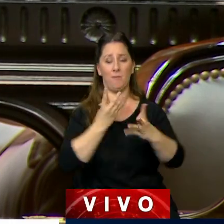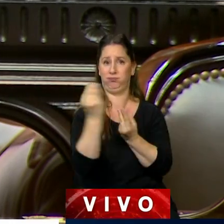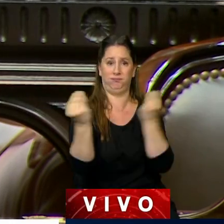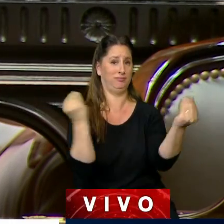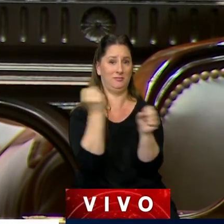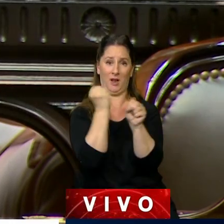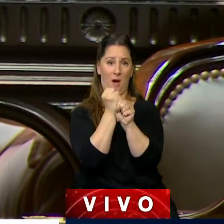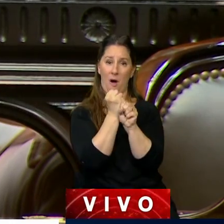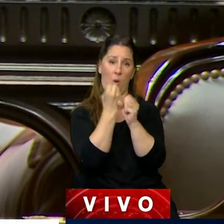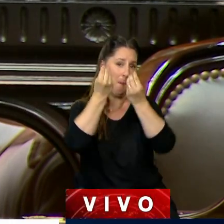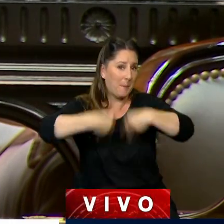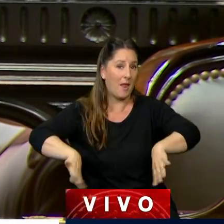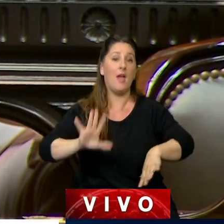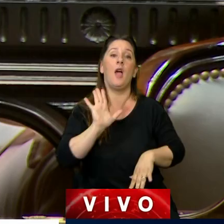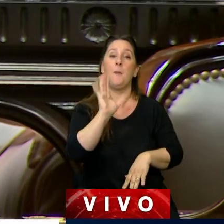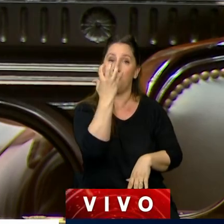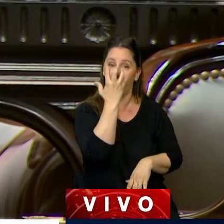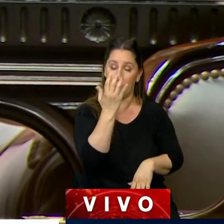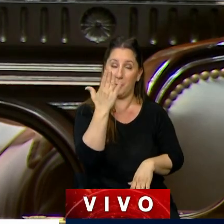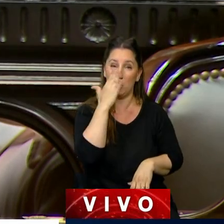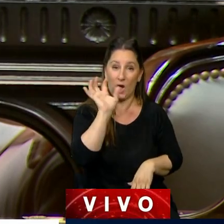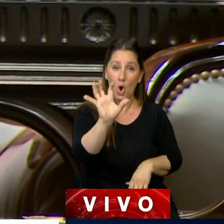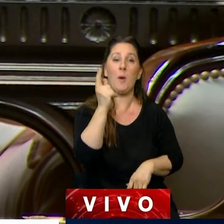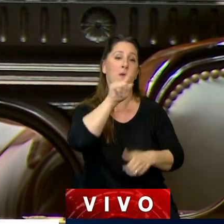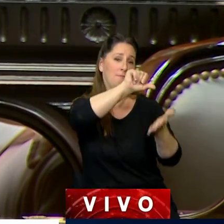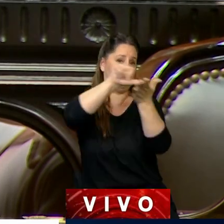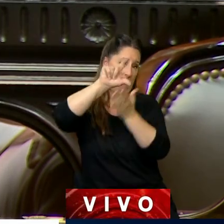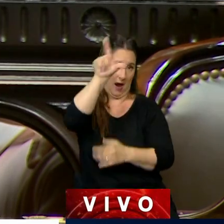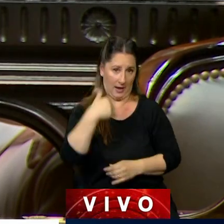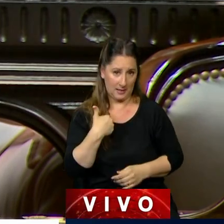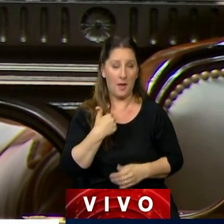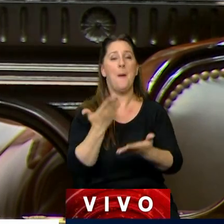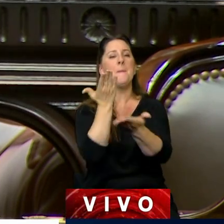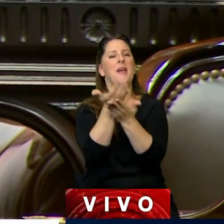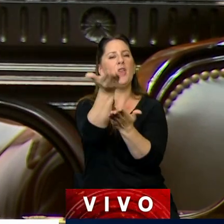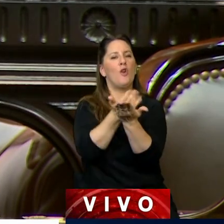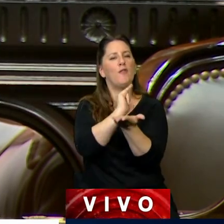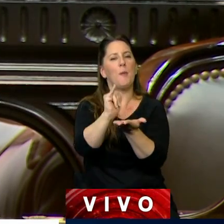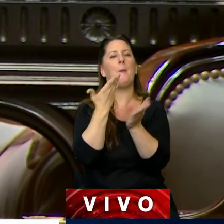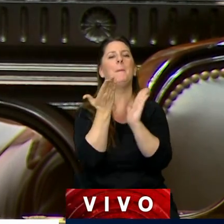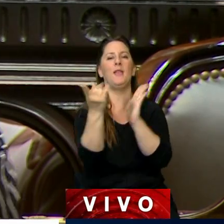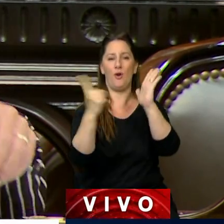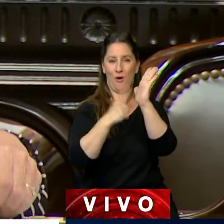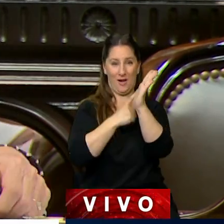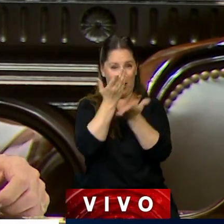en la provincia de Córdoba y también en todo el país. El pedido de informe para el cual solicito apartamiento de